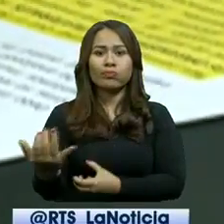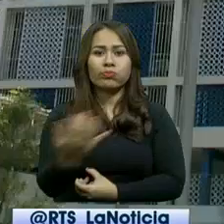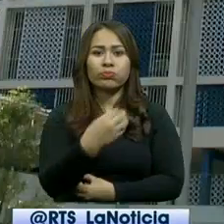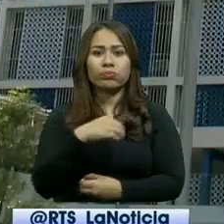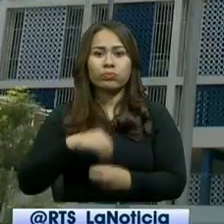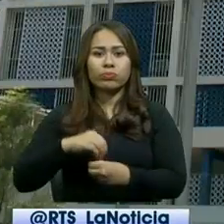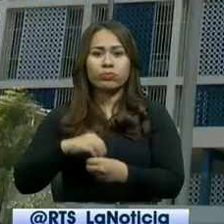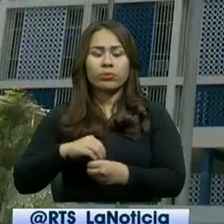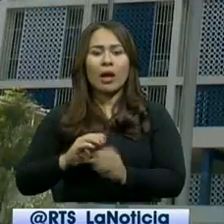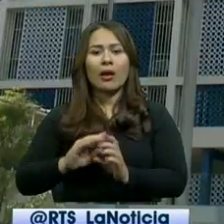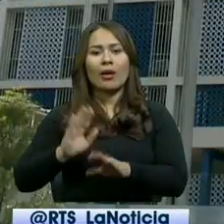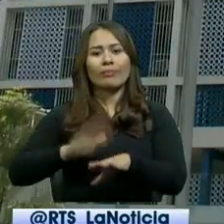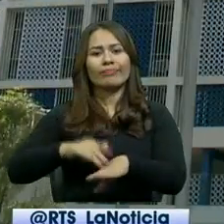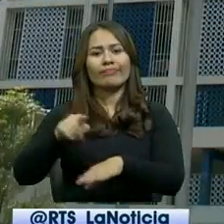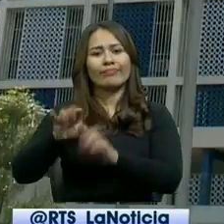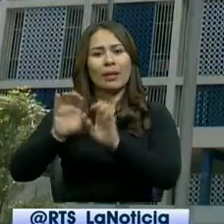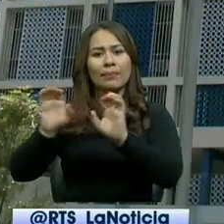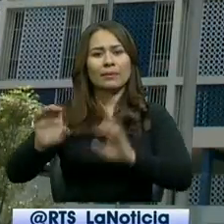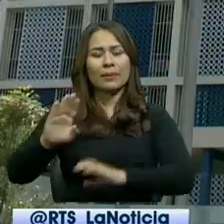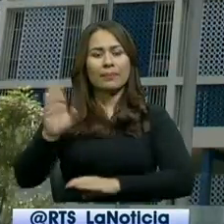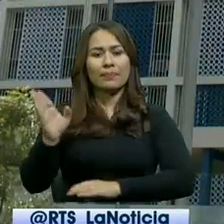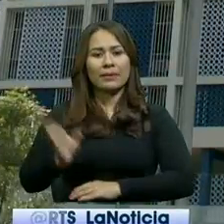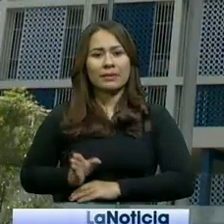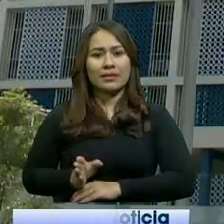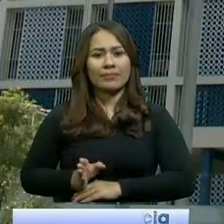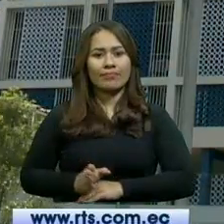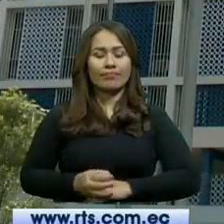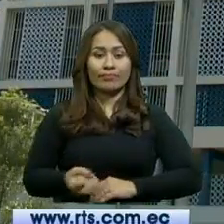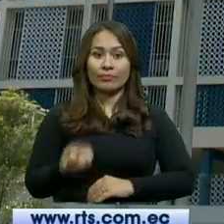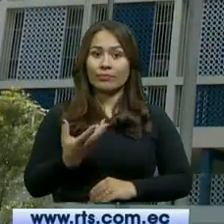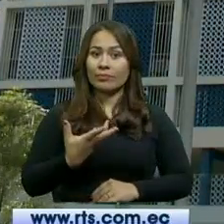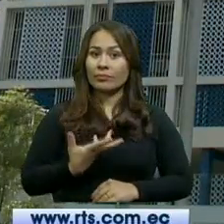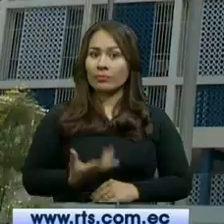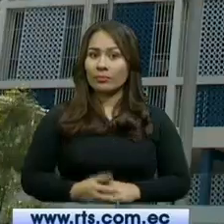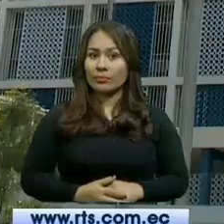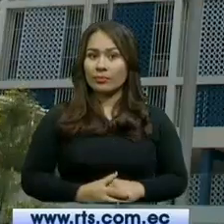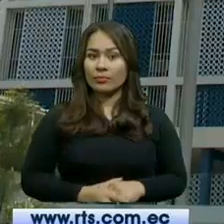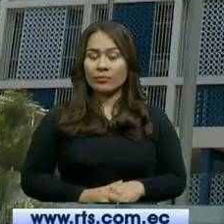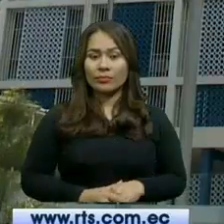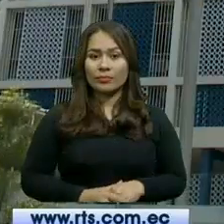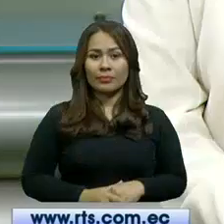adjudicados a Odebrecht. Informó Miguel Ángel Bedoya.